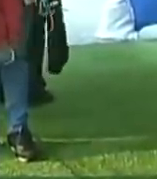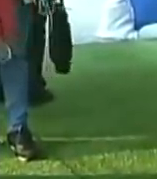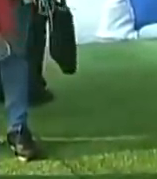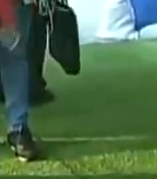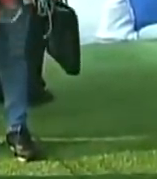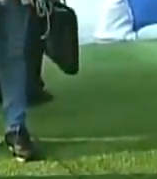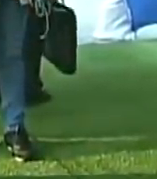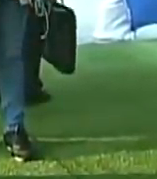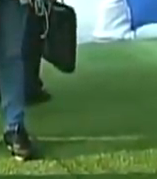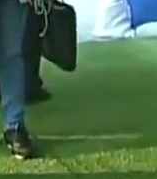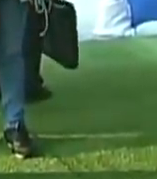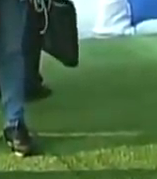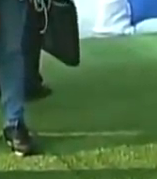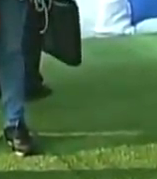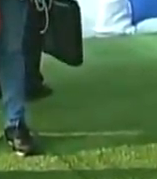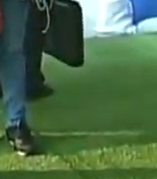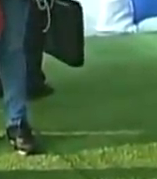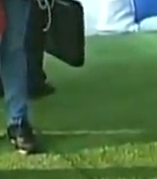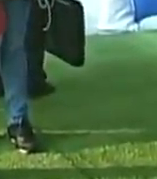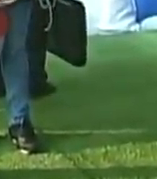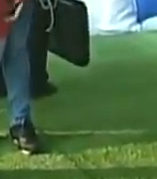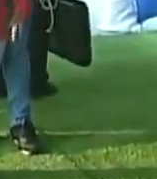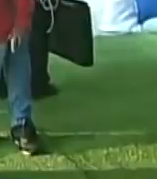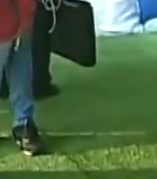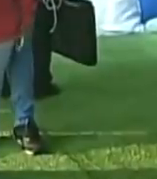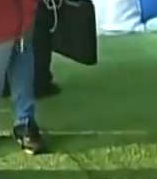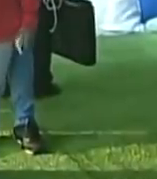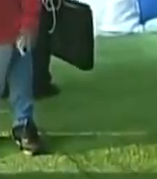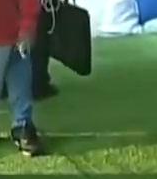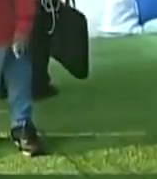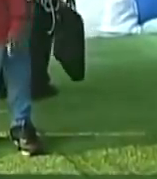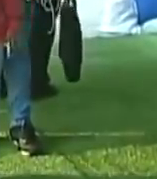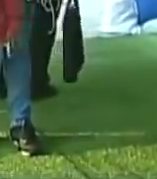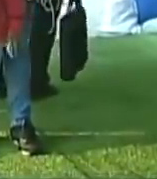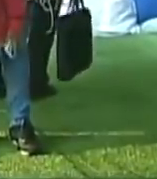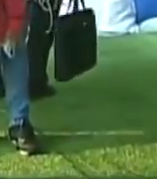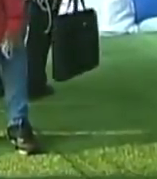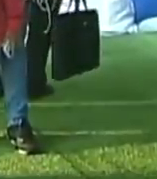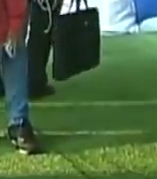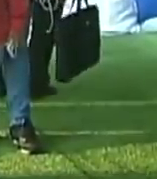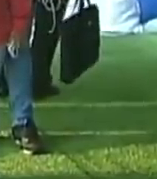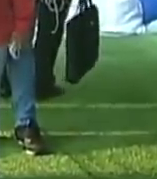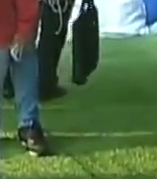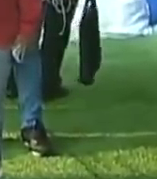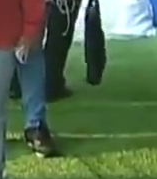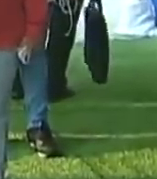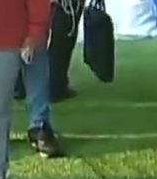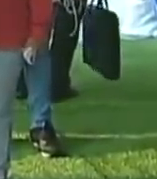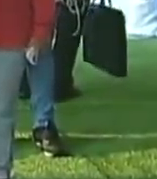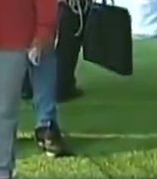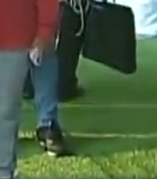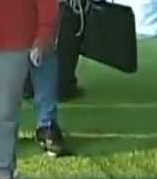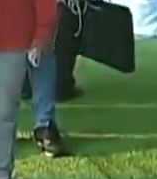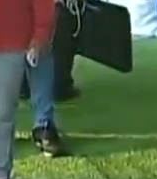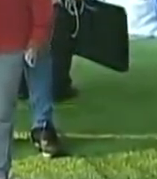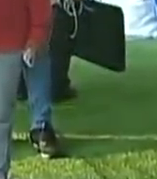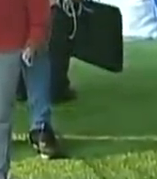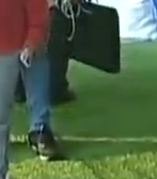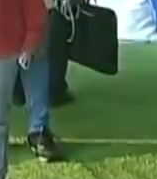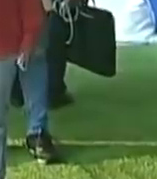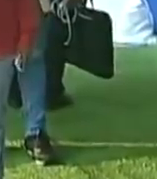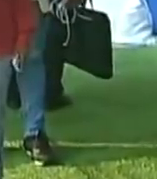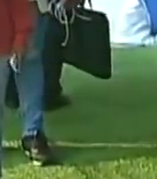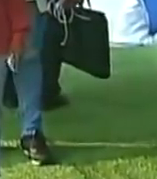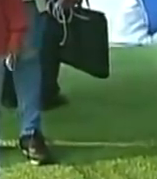Les saludo. ¿Cómo están ustedes? Aquí estamos empezando una jornada de trabajo hoy miércoles 9 de